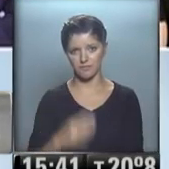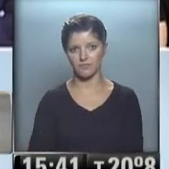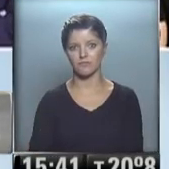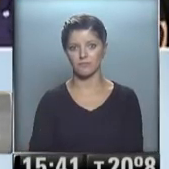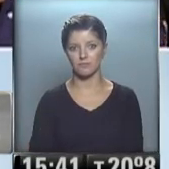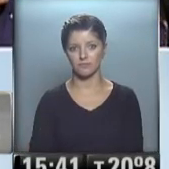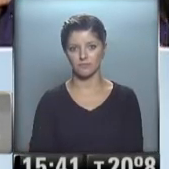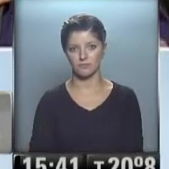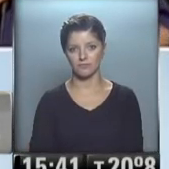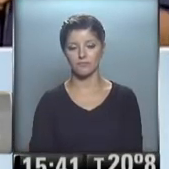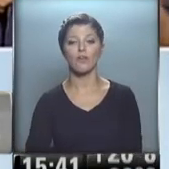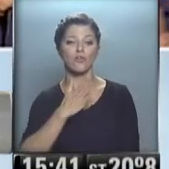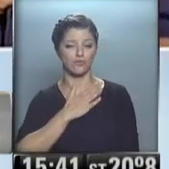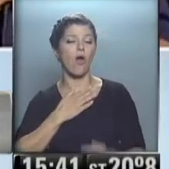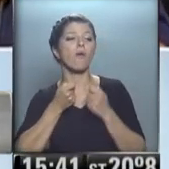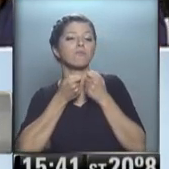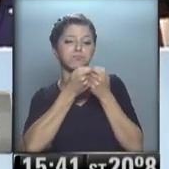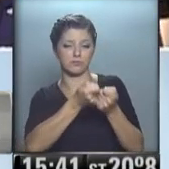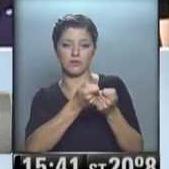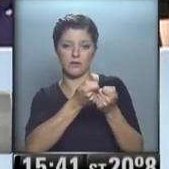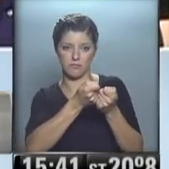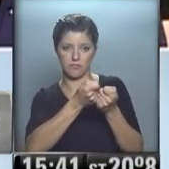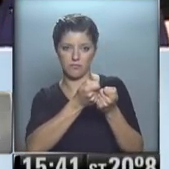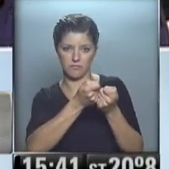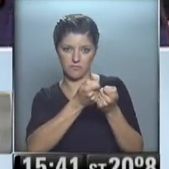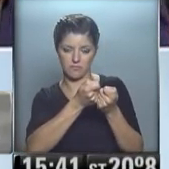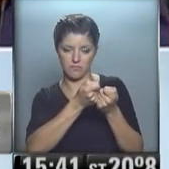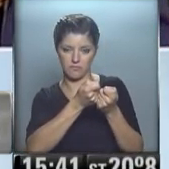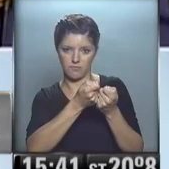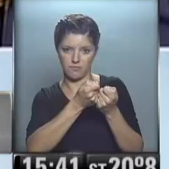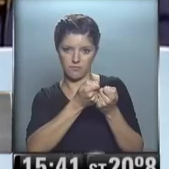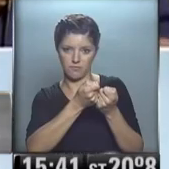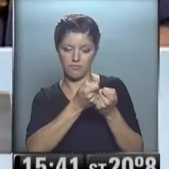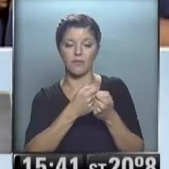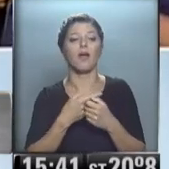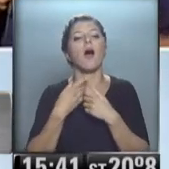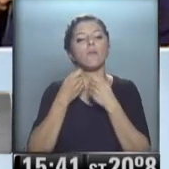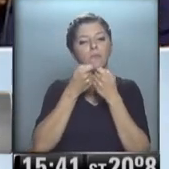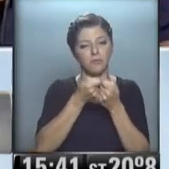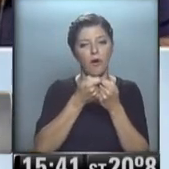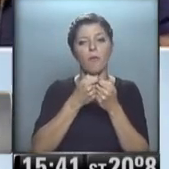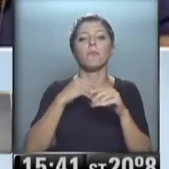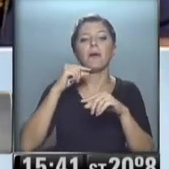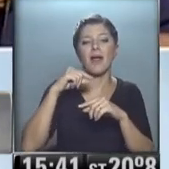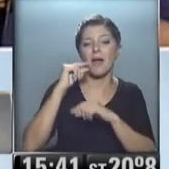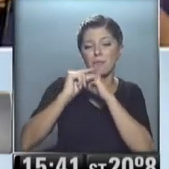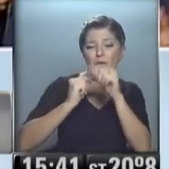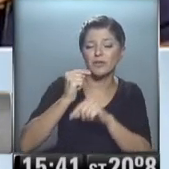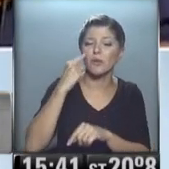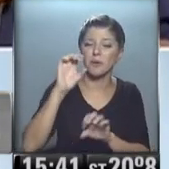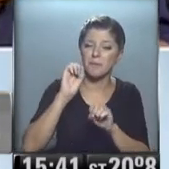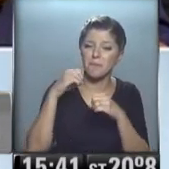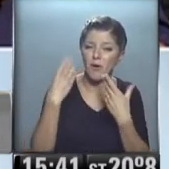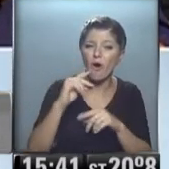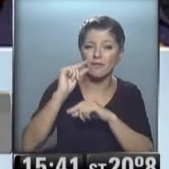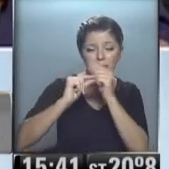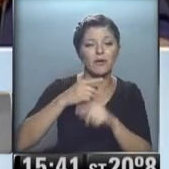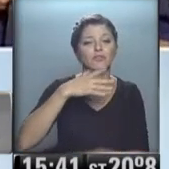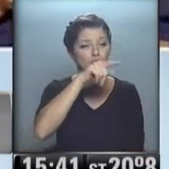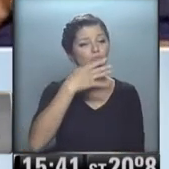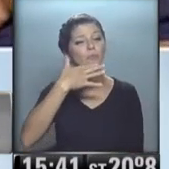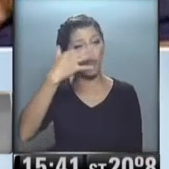estamos con usted, estamos en ese ansiado sobrevivir, el mejoramiento de vivir mejor, se están cumpliendo sus